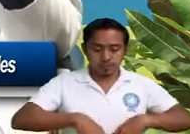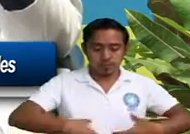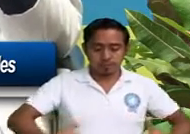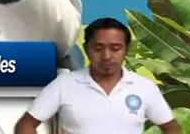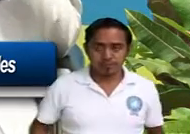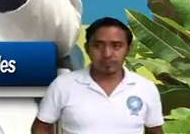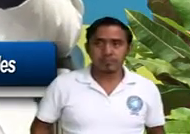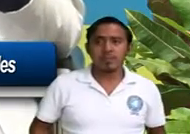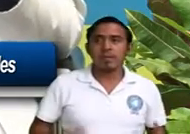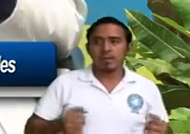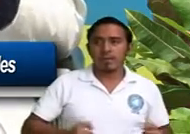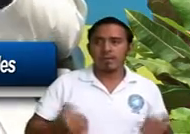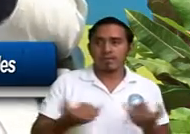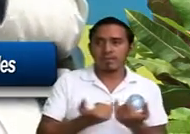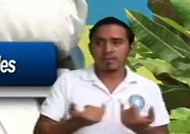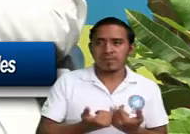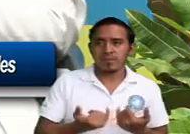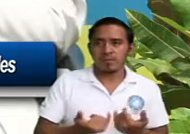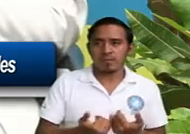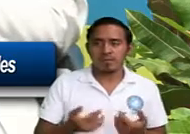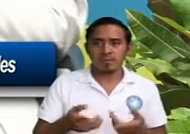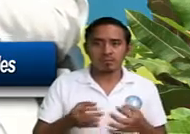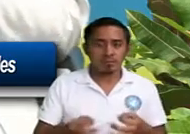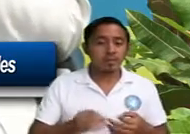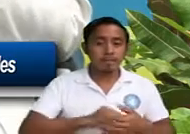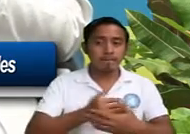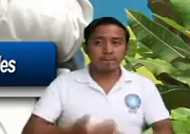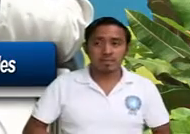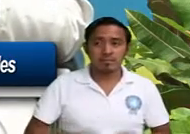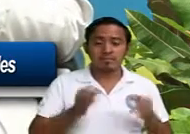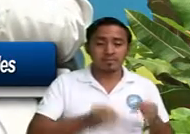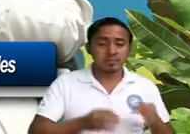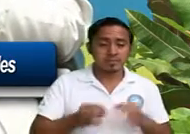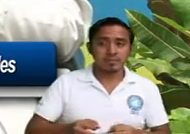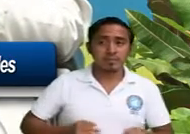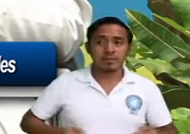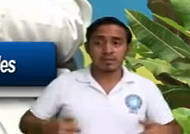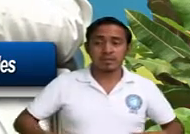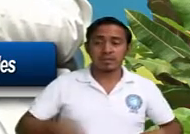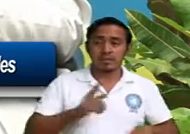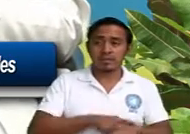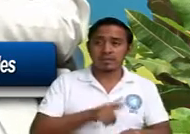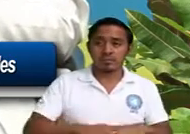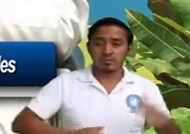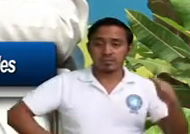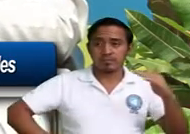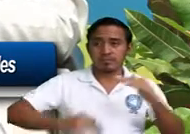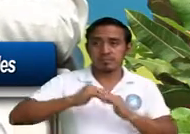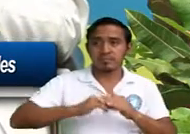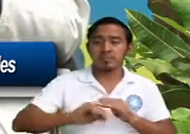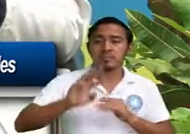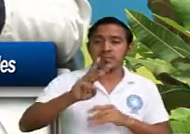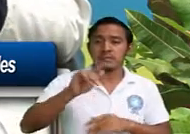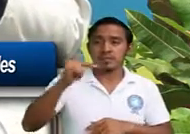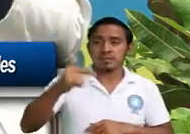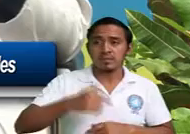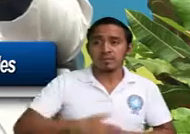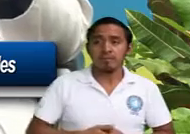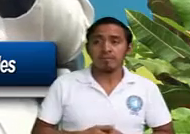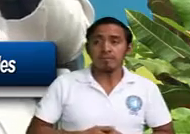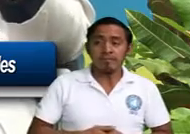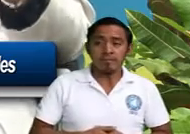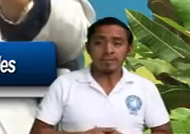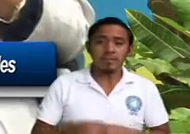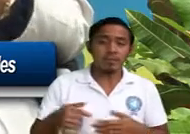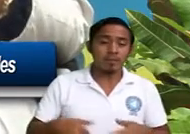pudiéramos tratar como dos embarazos únicos, les va muy bien. Y la meta de finalización es a la semana 37. Es decir, que aunque sea